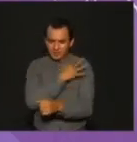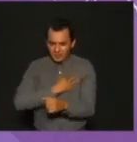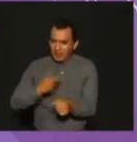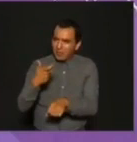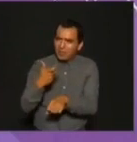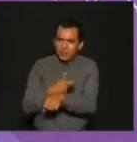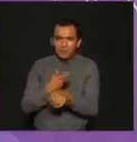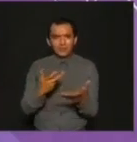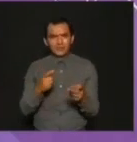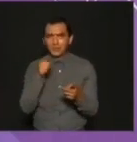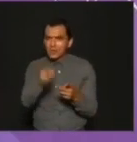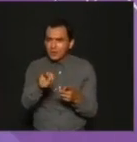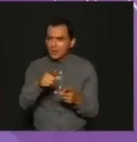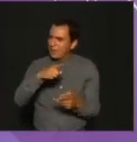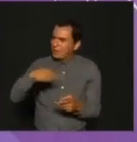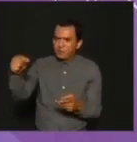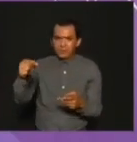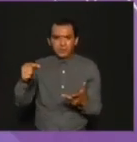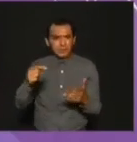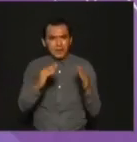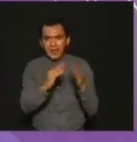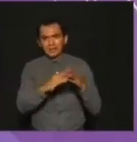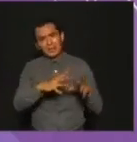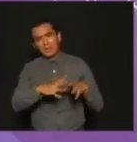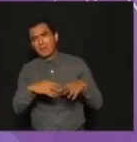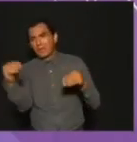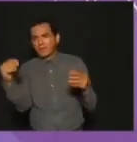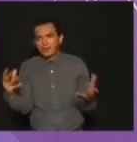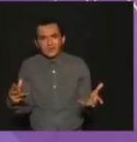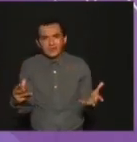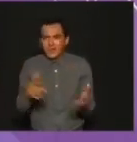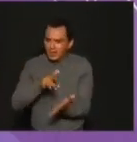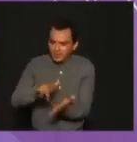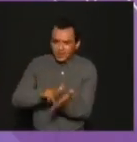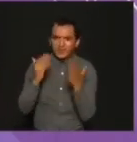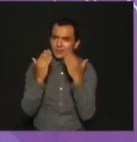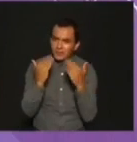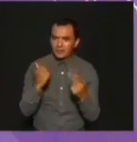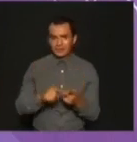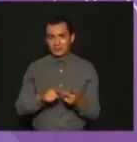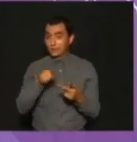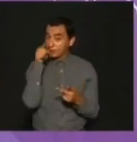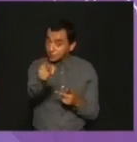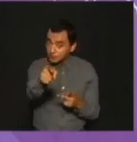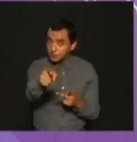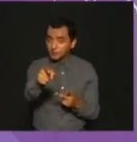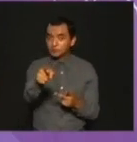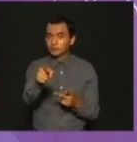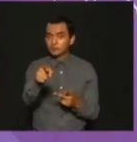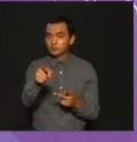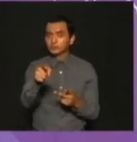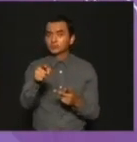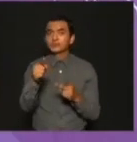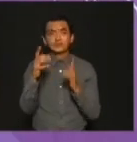que tienes que irte por falta de oportunidades o falta de apoyo para producir, a ti que